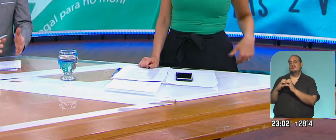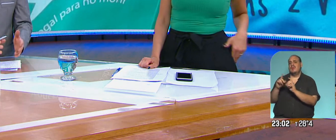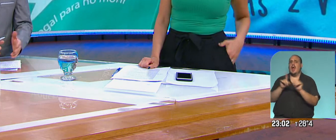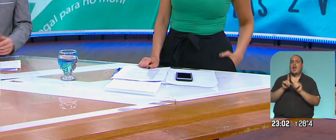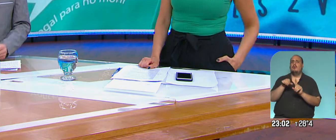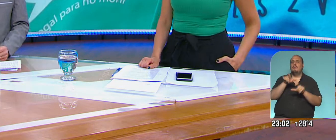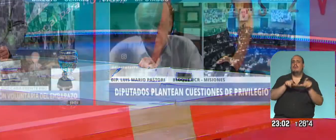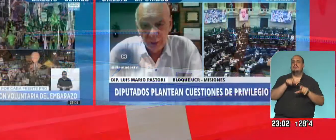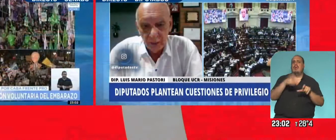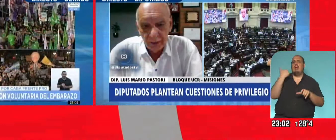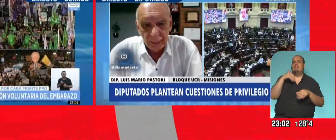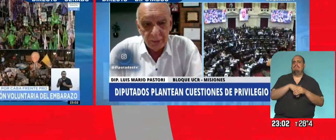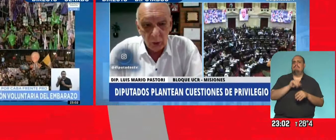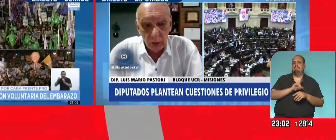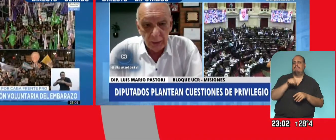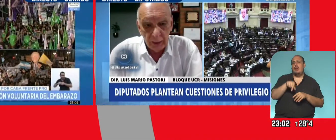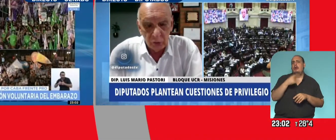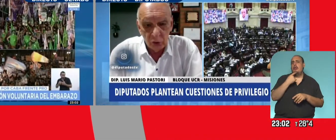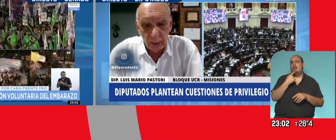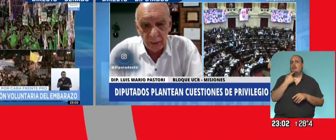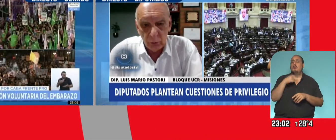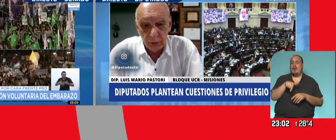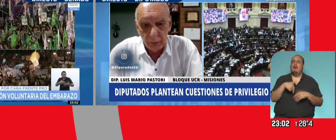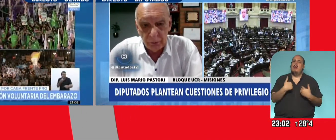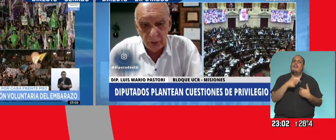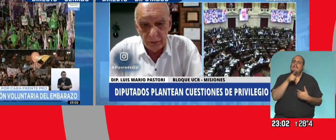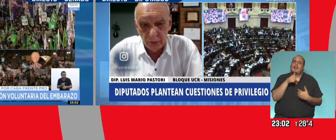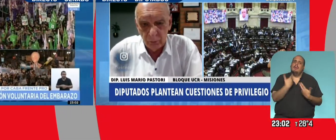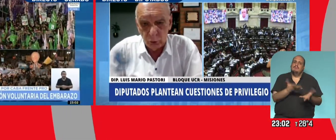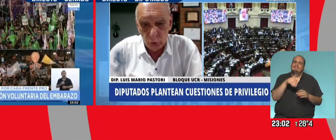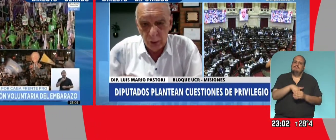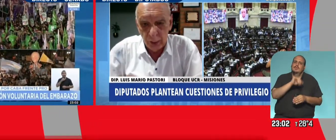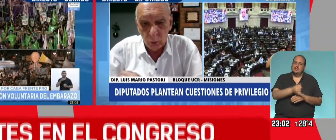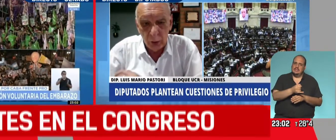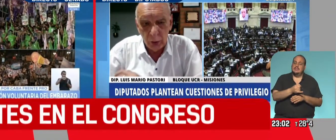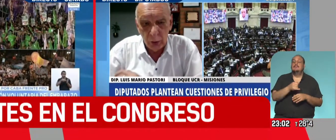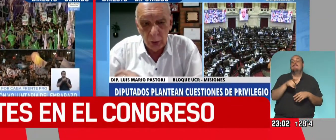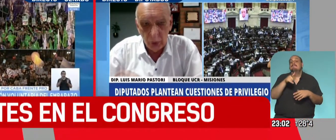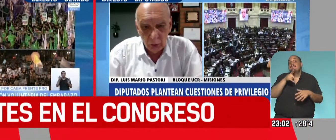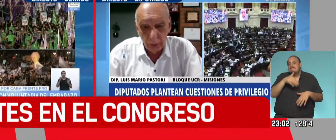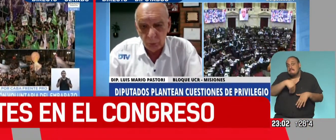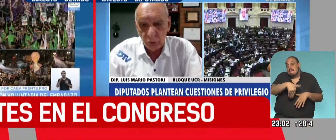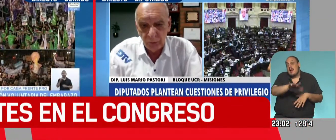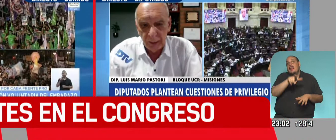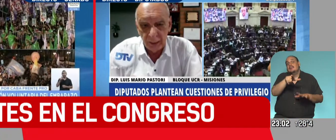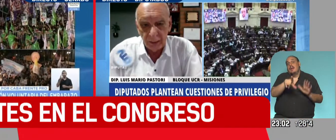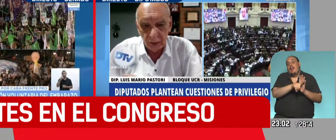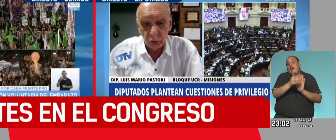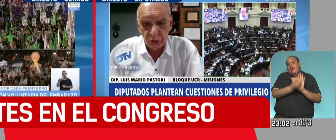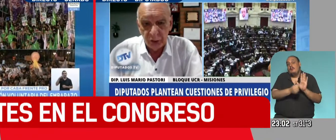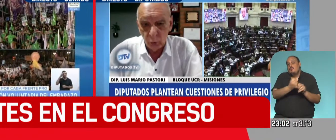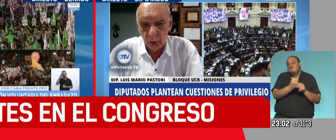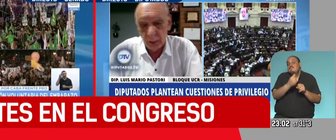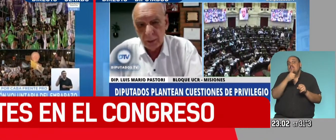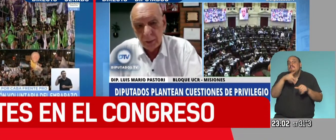que se habían abstenido en su momento y que ahora están definiendo el voto a favor, con lo cual pareciera que viene una luz verde para el aborto, pero eso se va a definir, claro